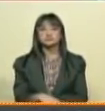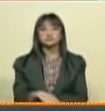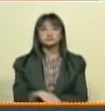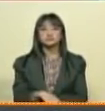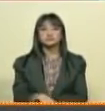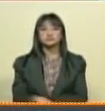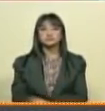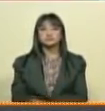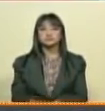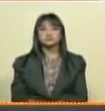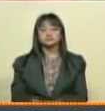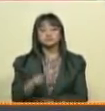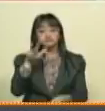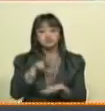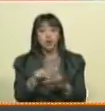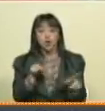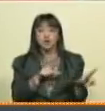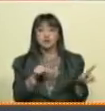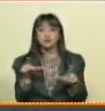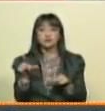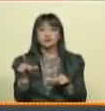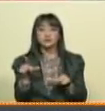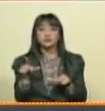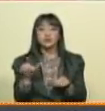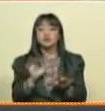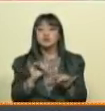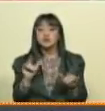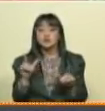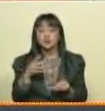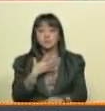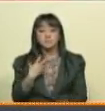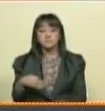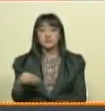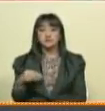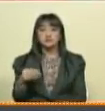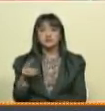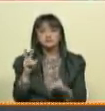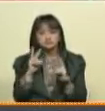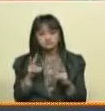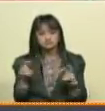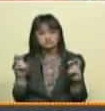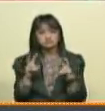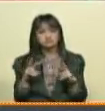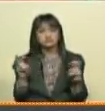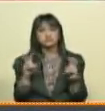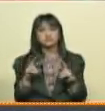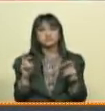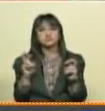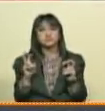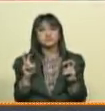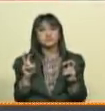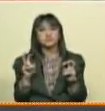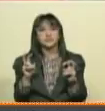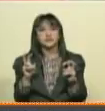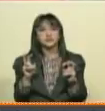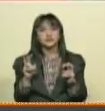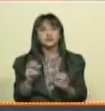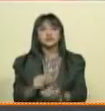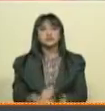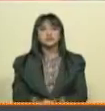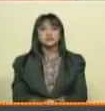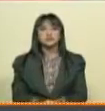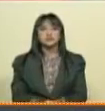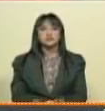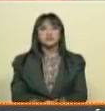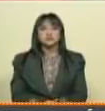Ya nos aprobó los recursos y ya el presidente estuvo revisando. Inclusive vamos